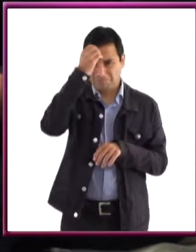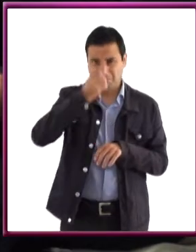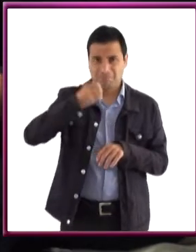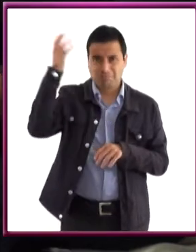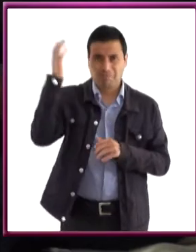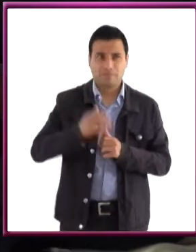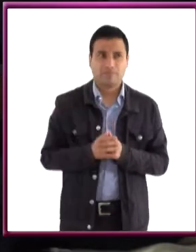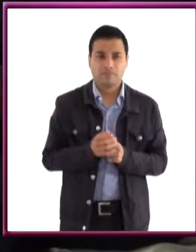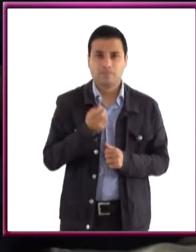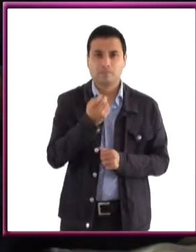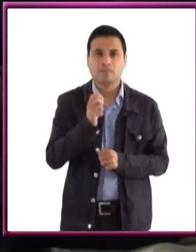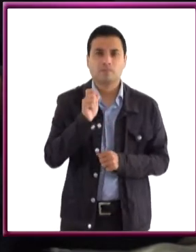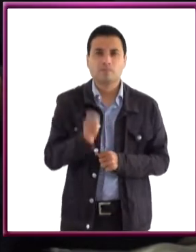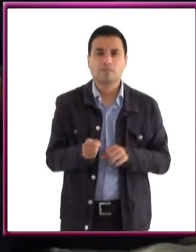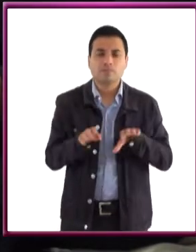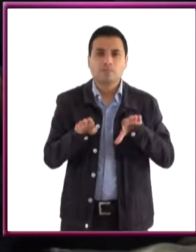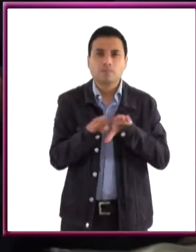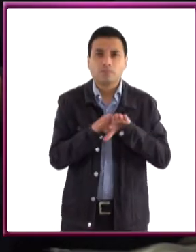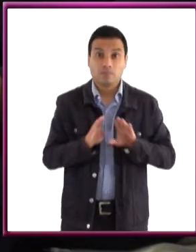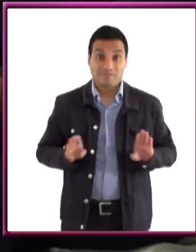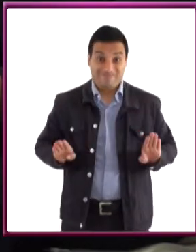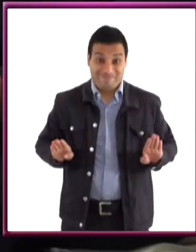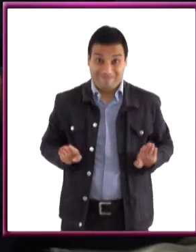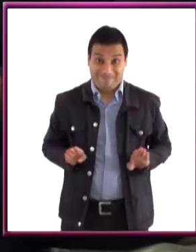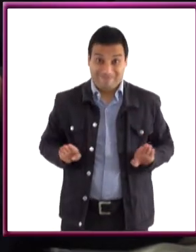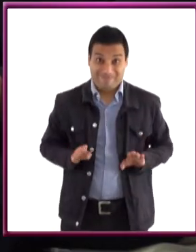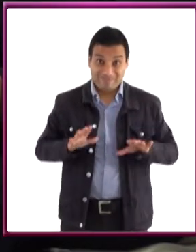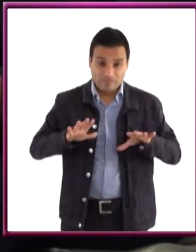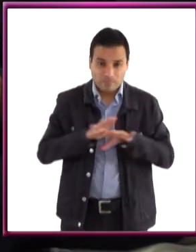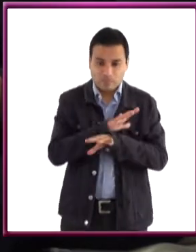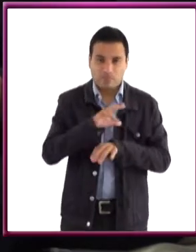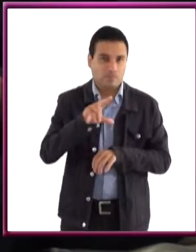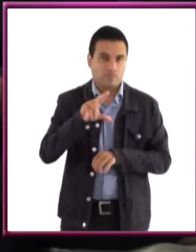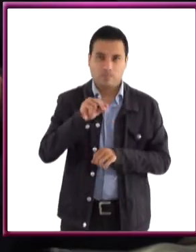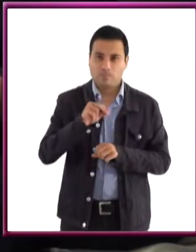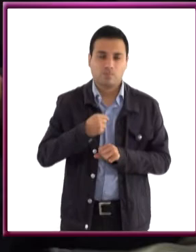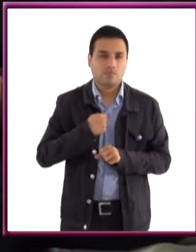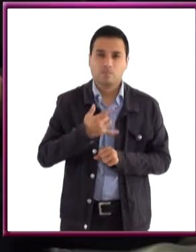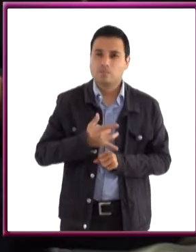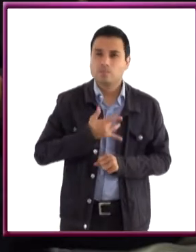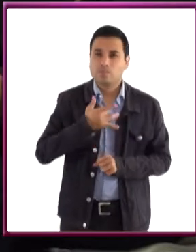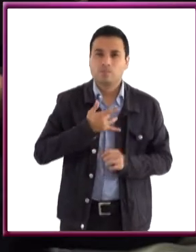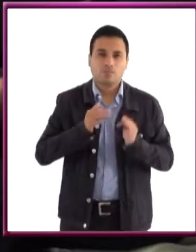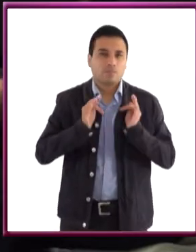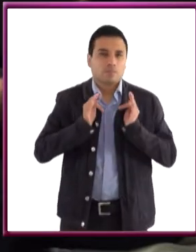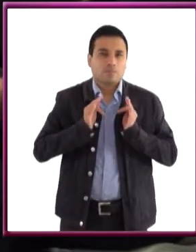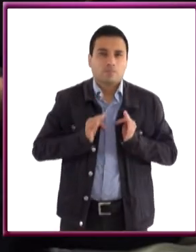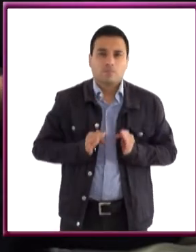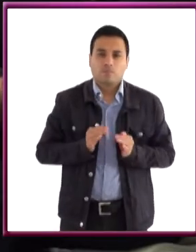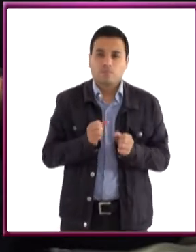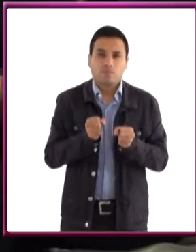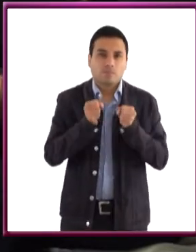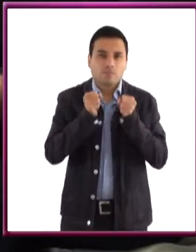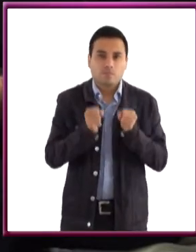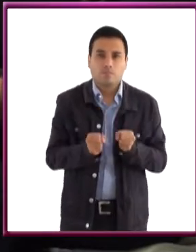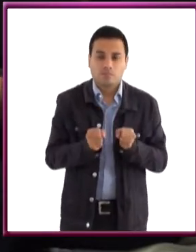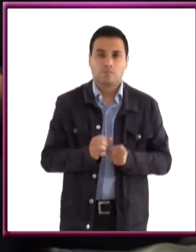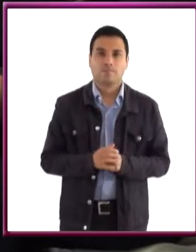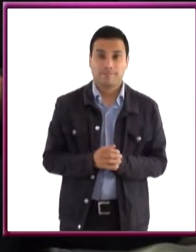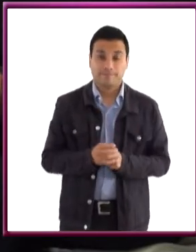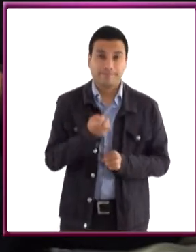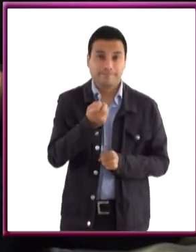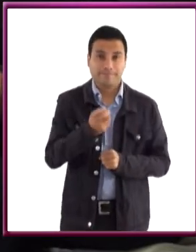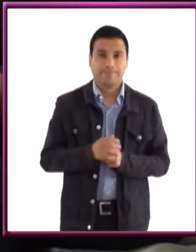Entonces digamos que no es que cambie tu personalidad, sino que te mantiene en un estado más cómodo, sí, y más seguro para el cuerpo.